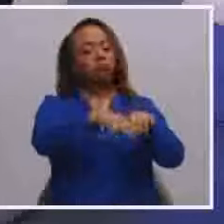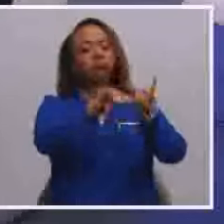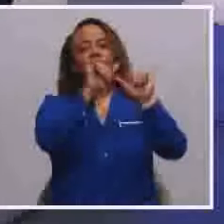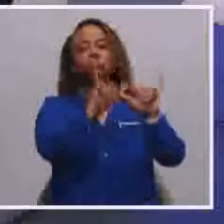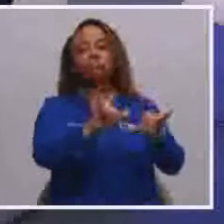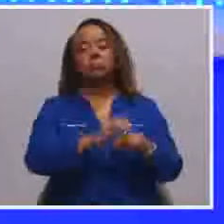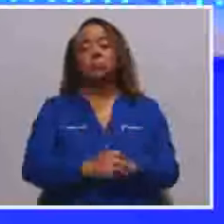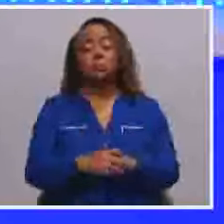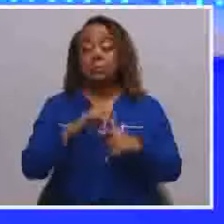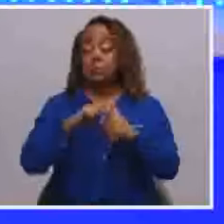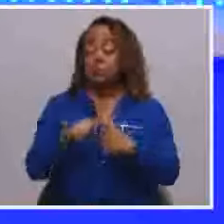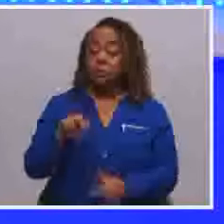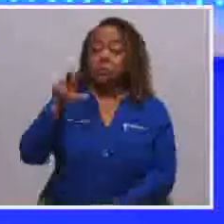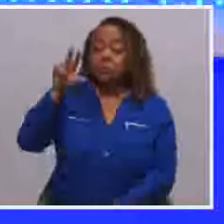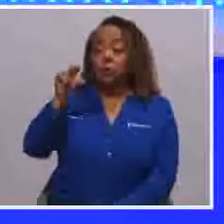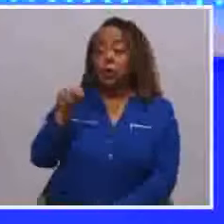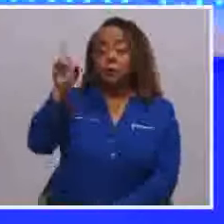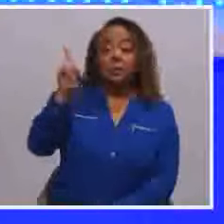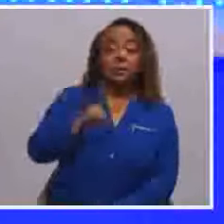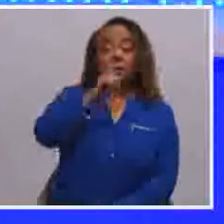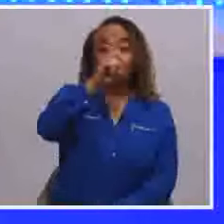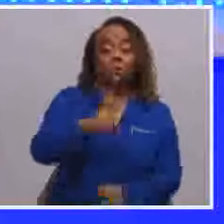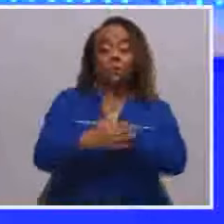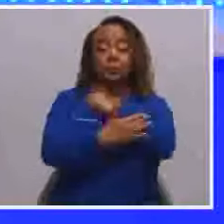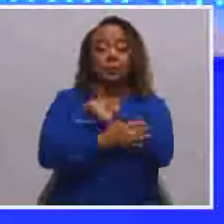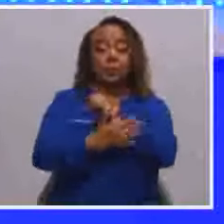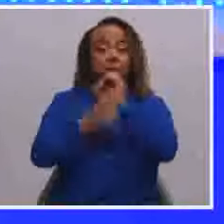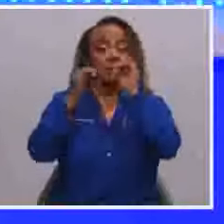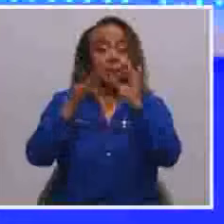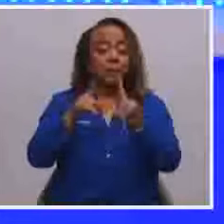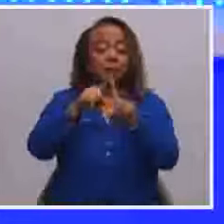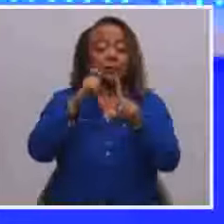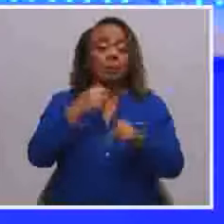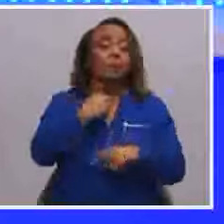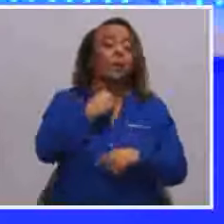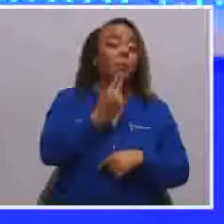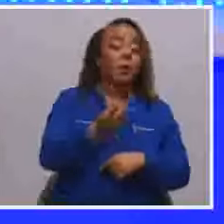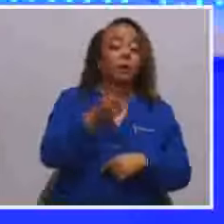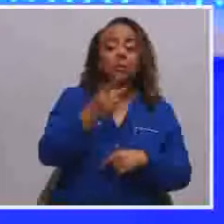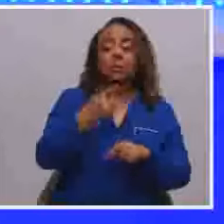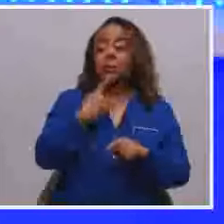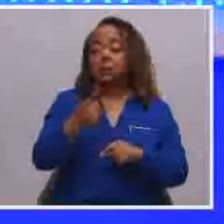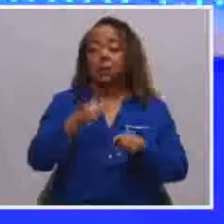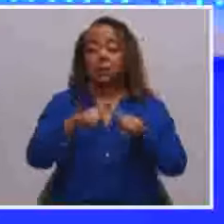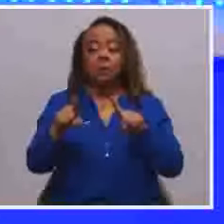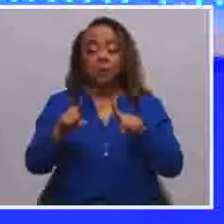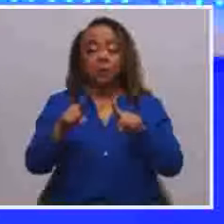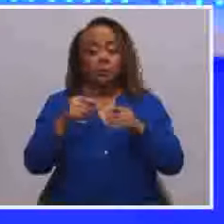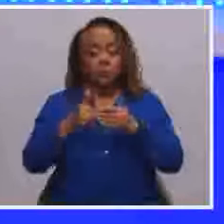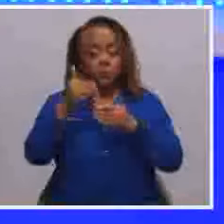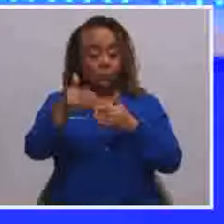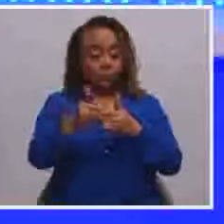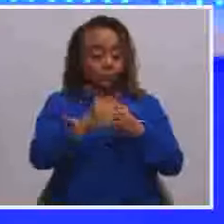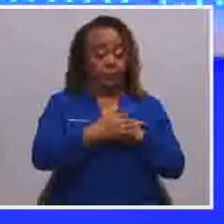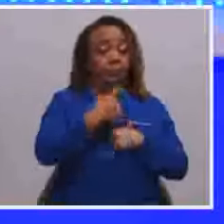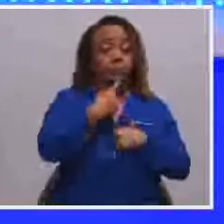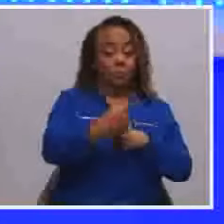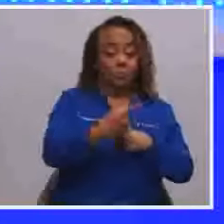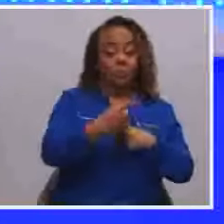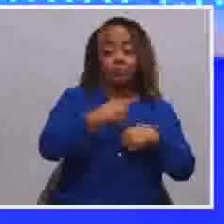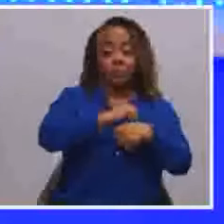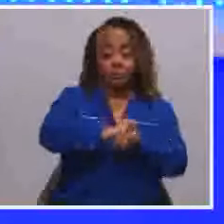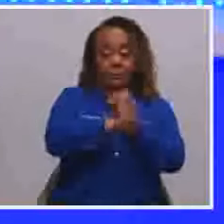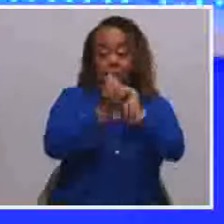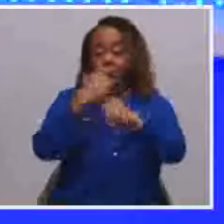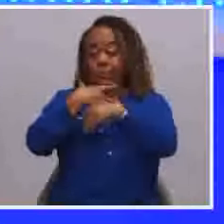Entonces es un no a la discriminación racial desde lo verbal o de lo que se dice pero después del dicho al hecho hay un largo trecho y cuando